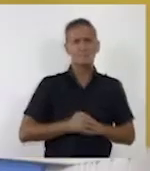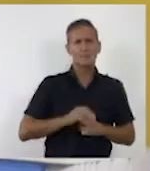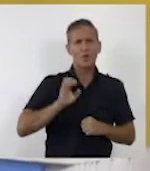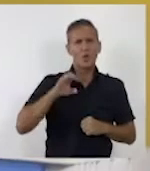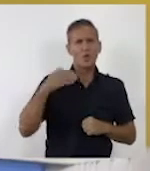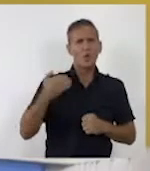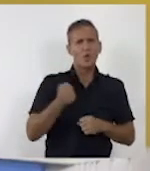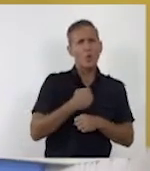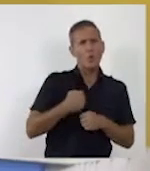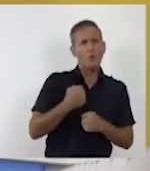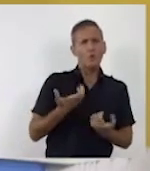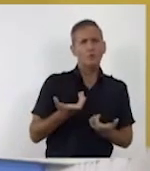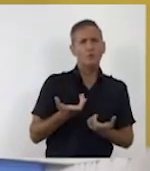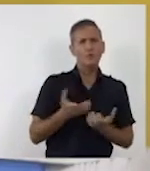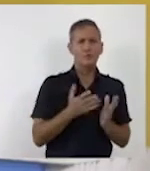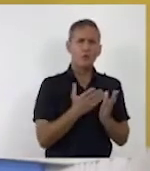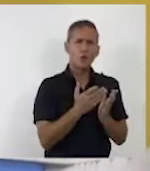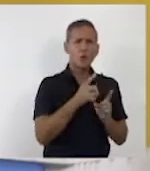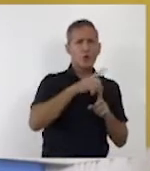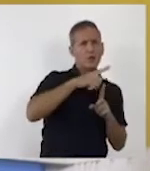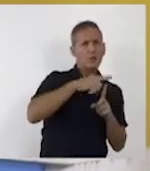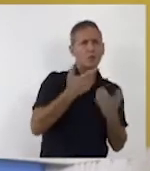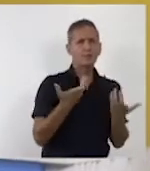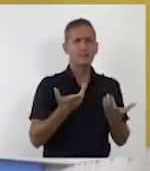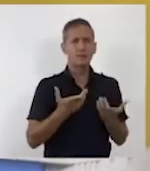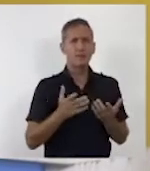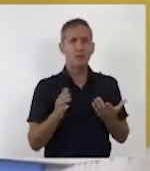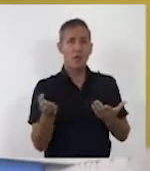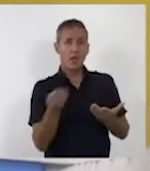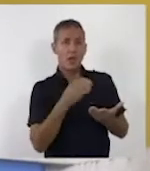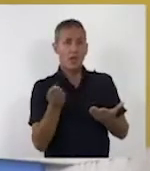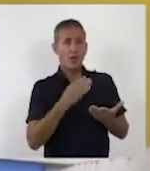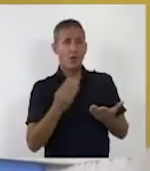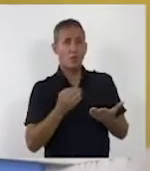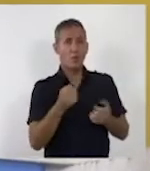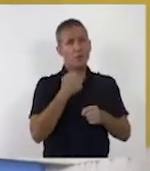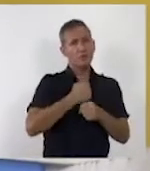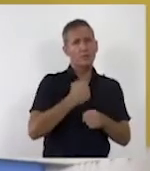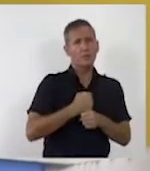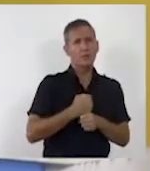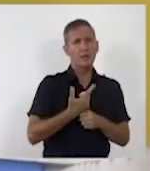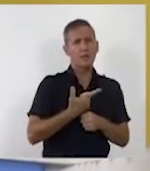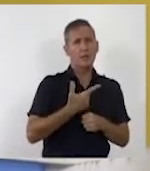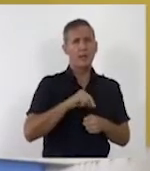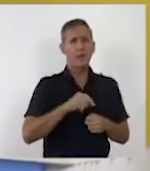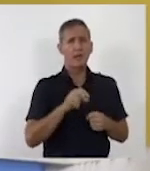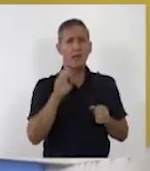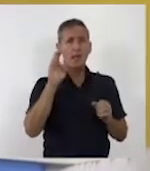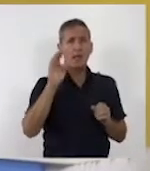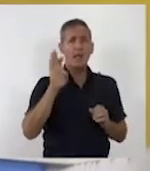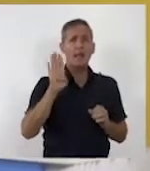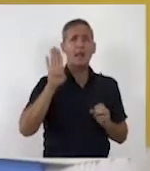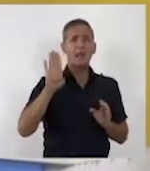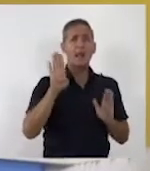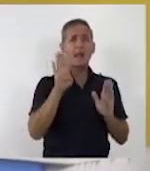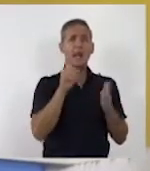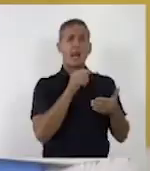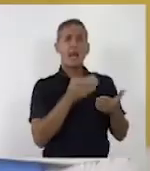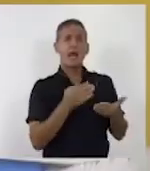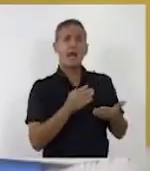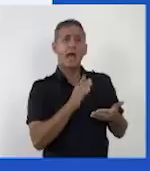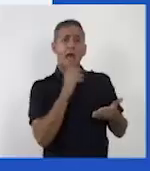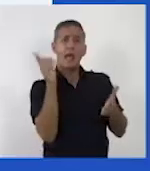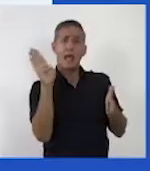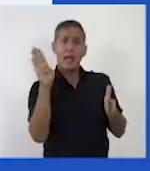como utilizarán los libros de textos el cuaderno de trabajo y las bibliografías que tienen ahí a su